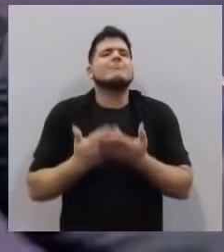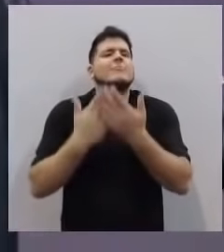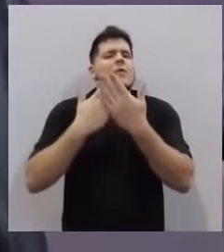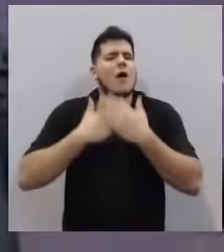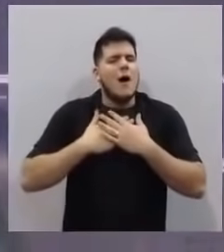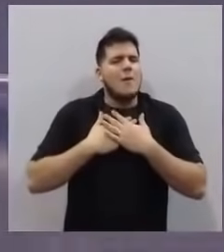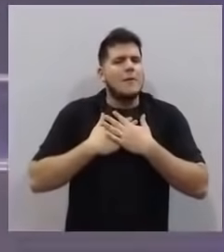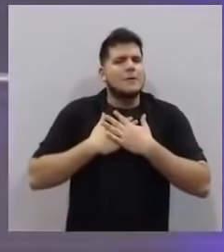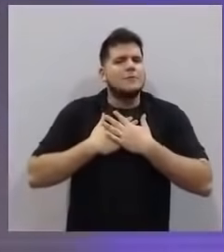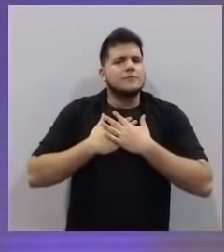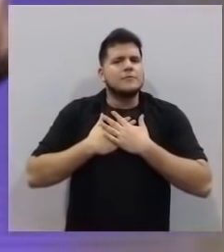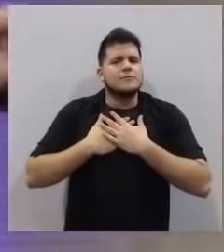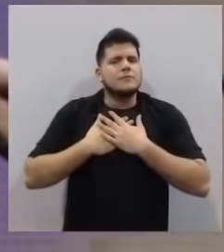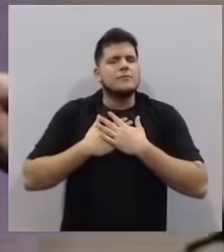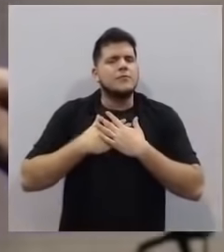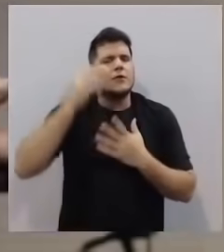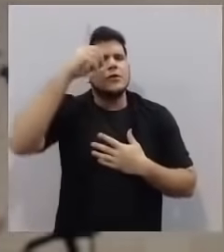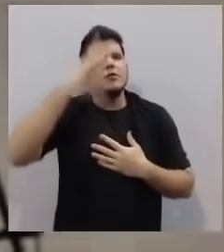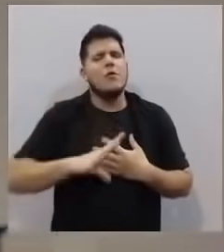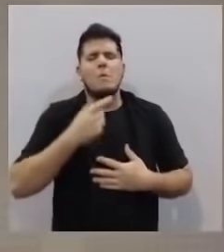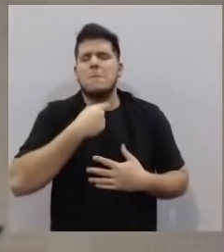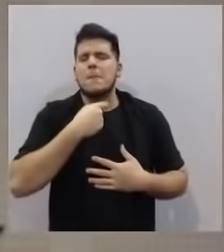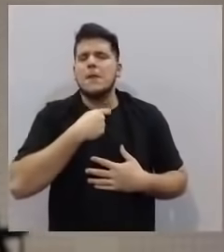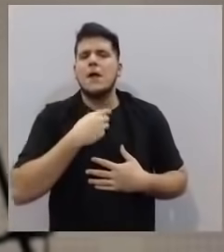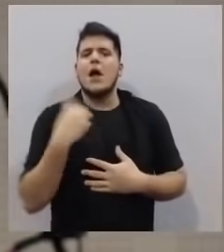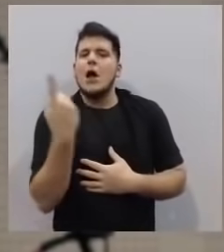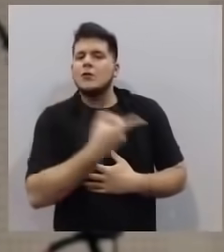tenés tus hijos porque él ha hecho que eso sea posible